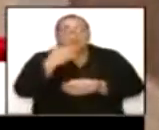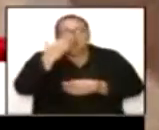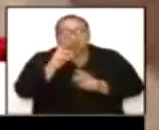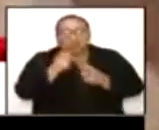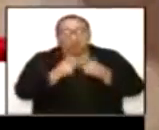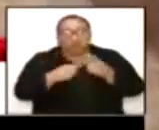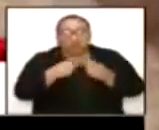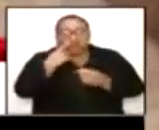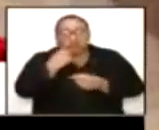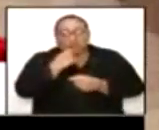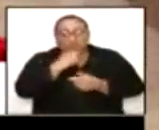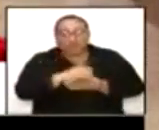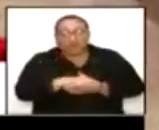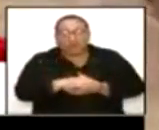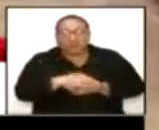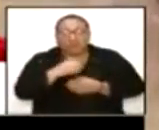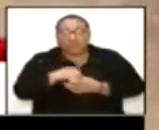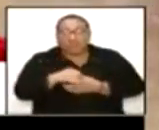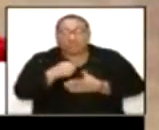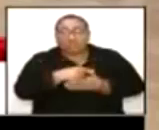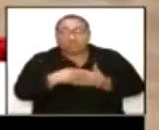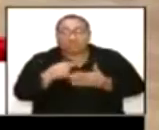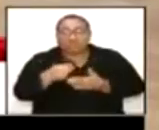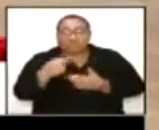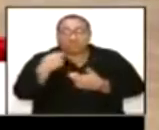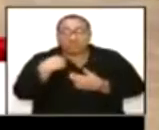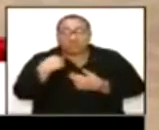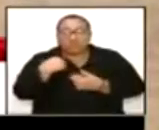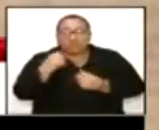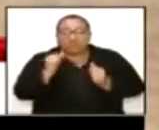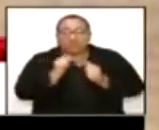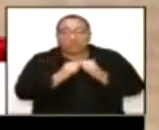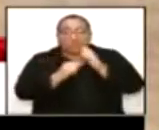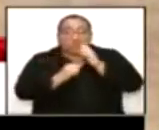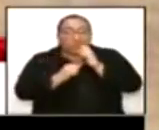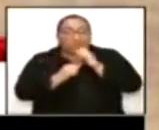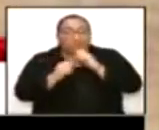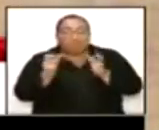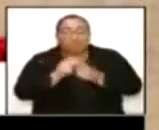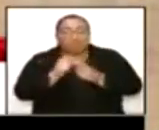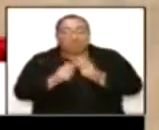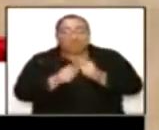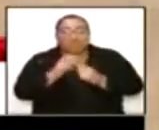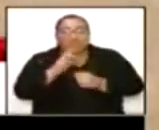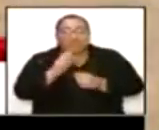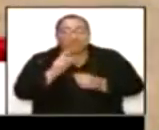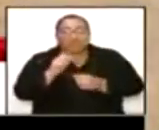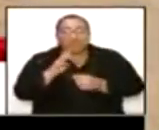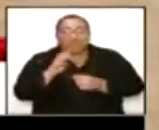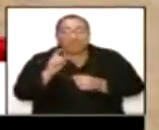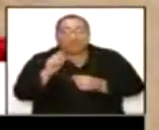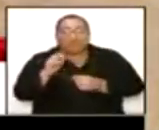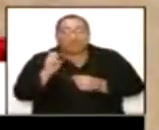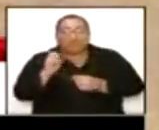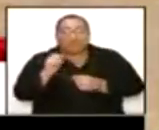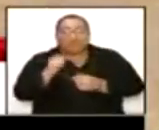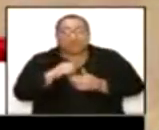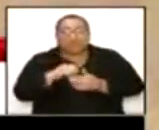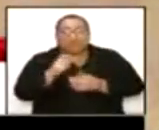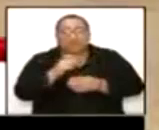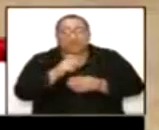comentar que en la semana de representación, junto con el congresista de Belaunde, que preside la